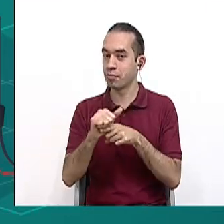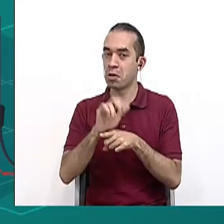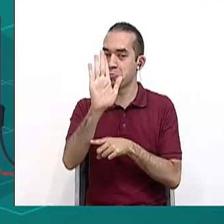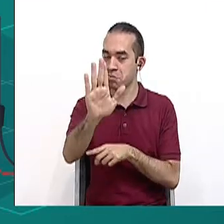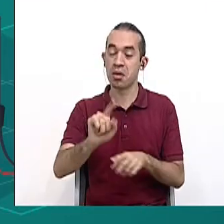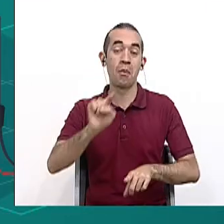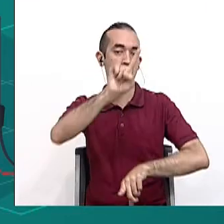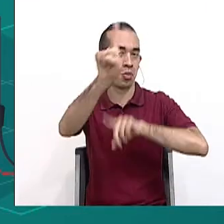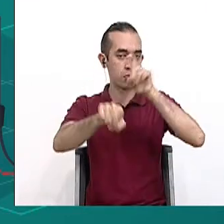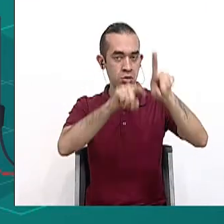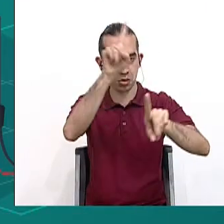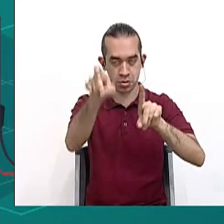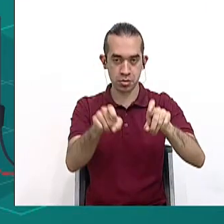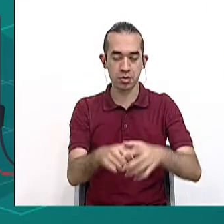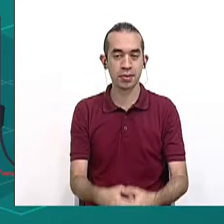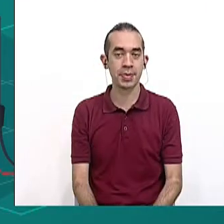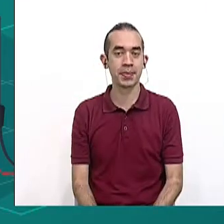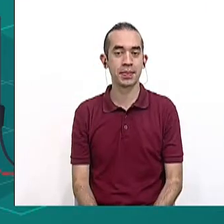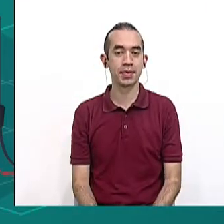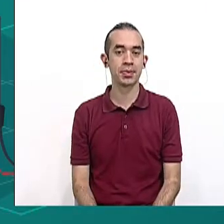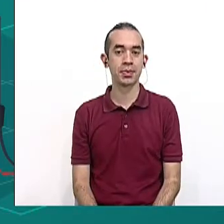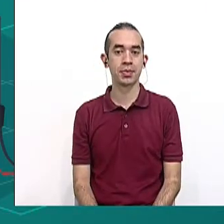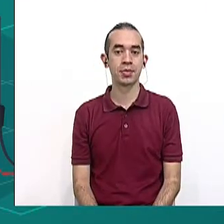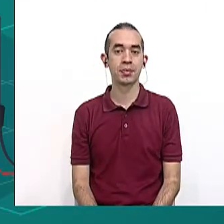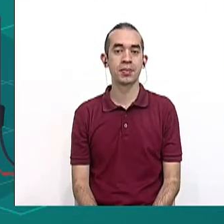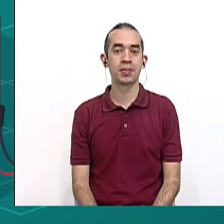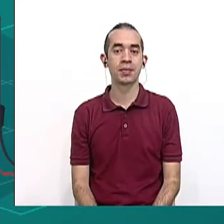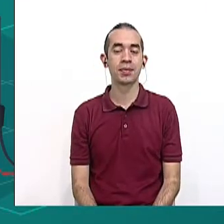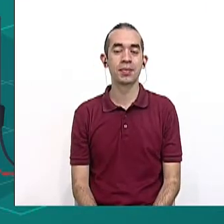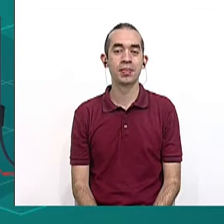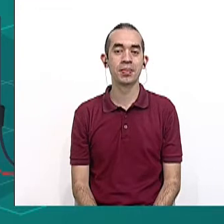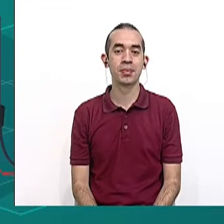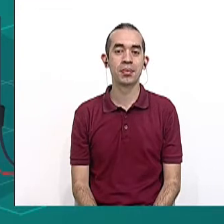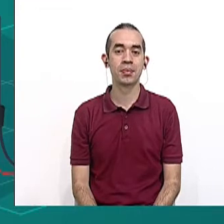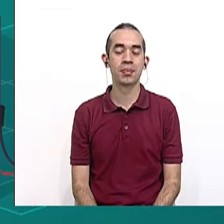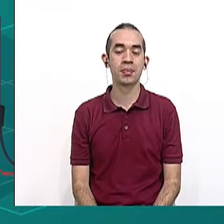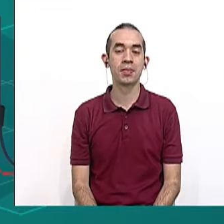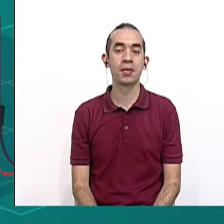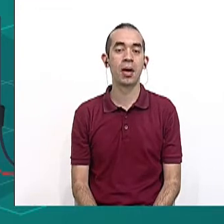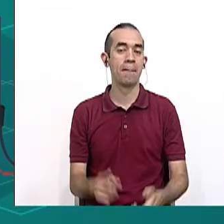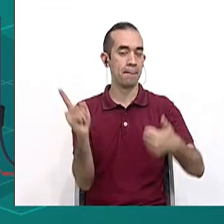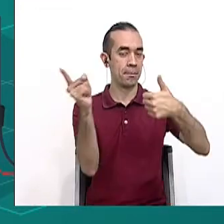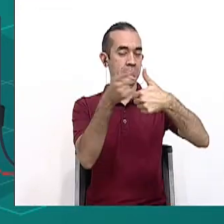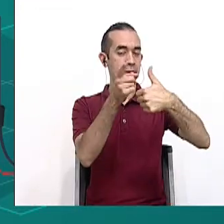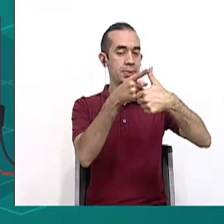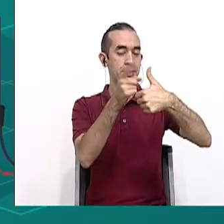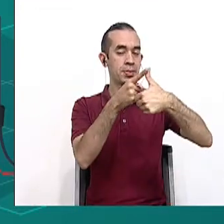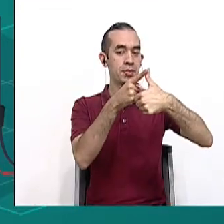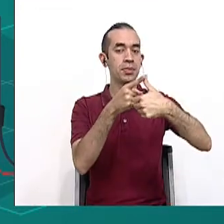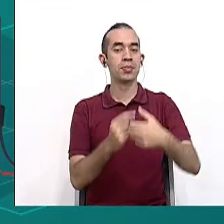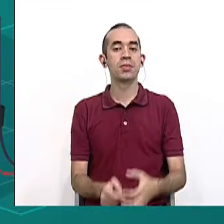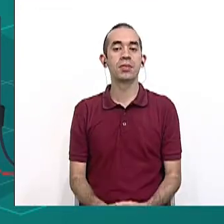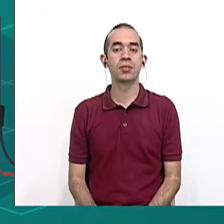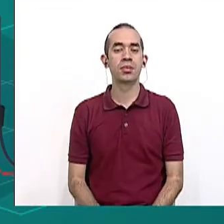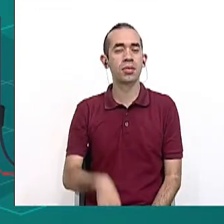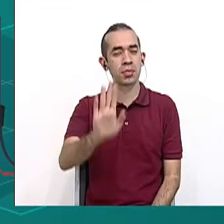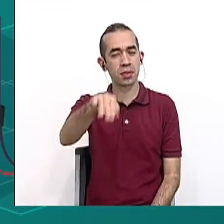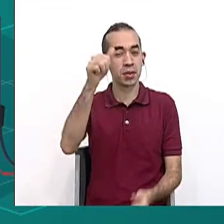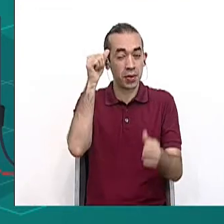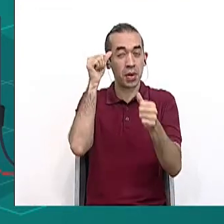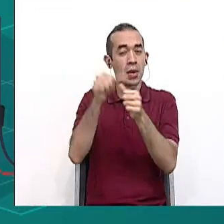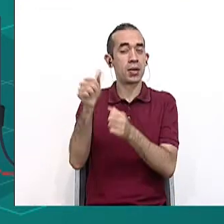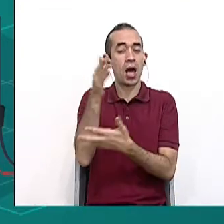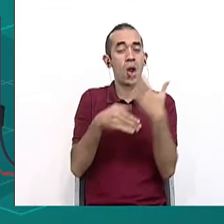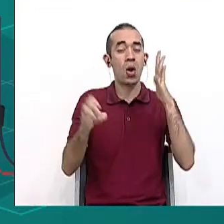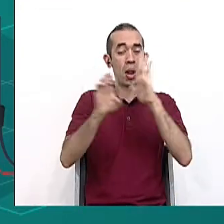de información importante para seguir ampliando conocimientos. La primera pregunta es si ustedes recuerdan algunos